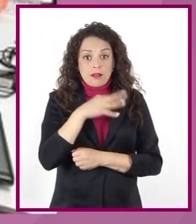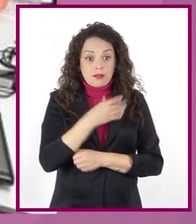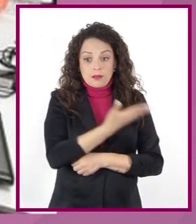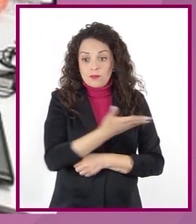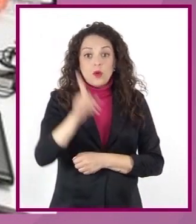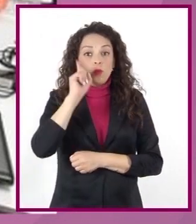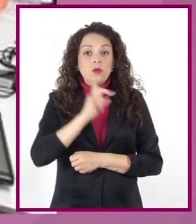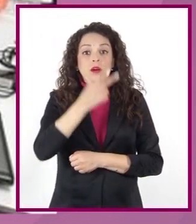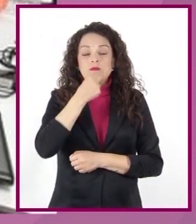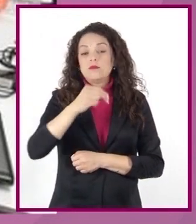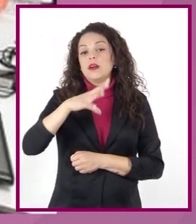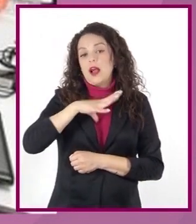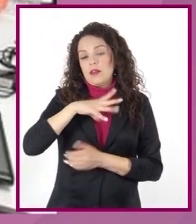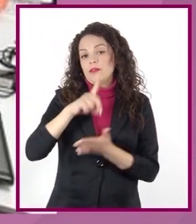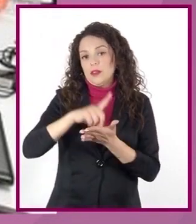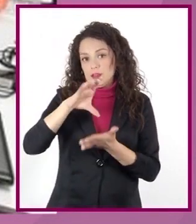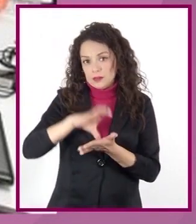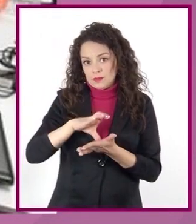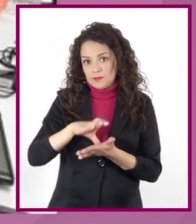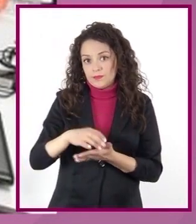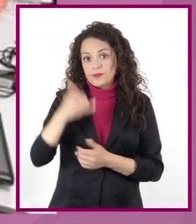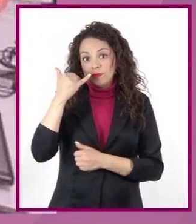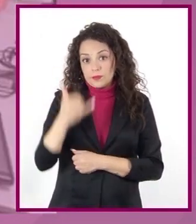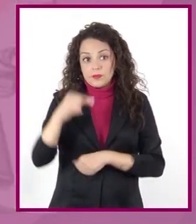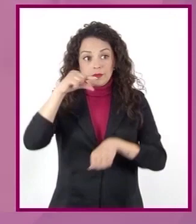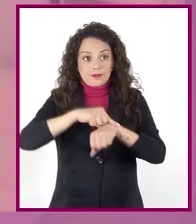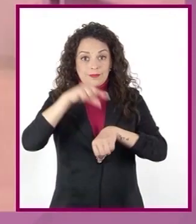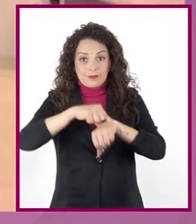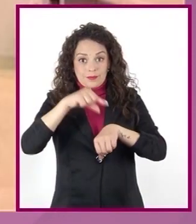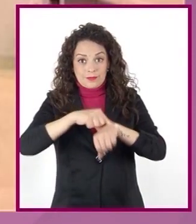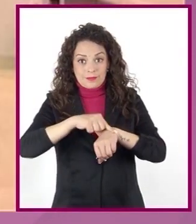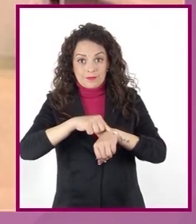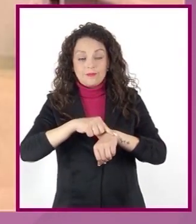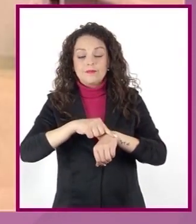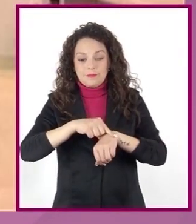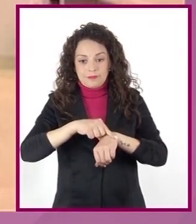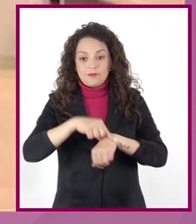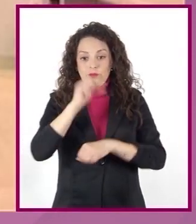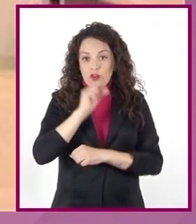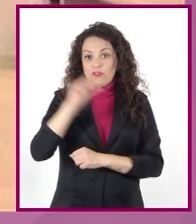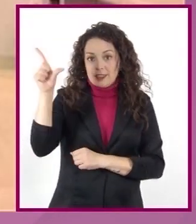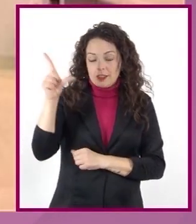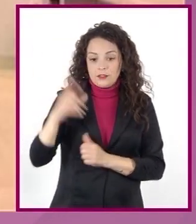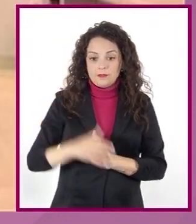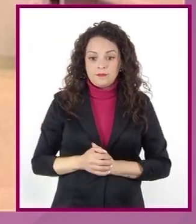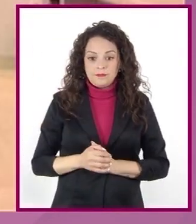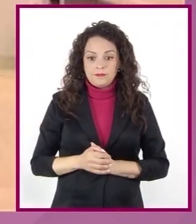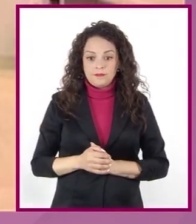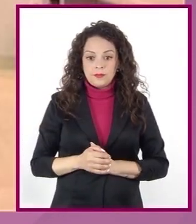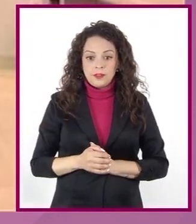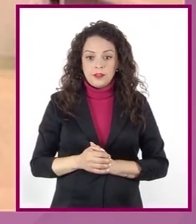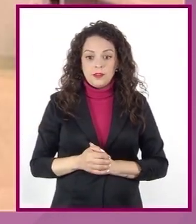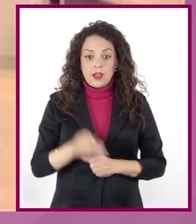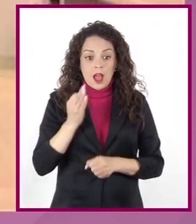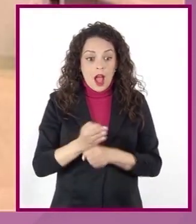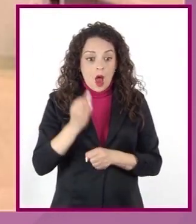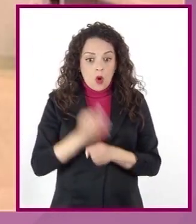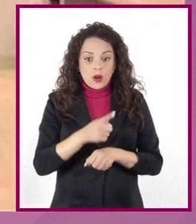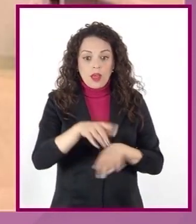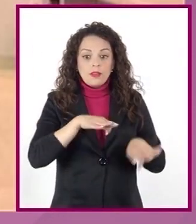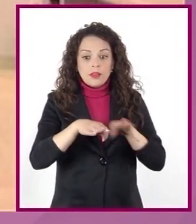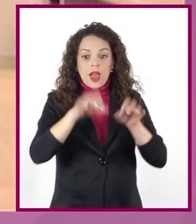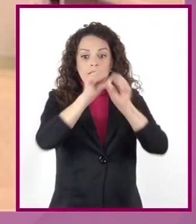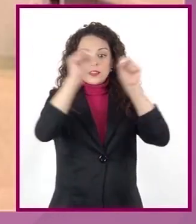hijas con discapacidad y a profesionales de salud. En la actualidad, labora en el Sistema Nacional para